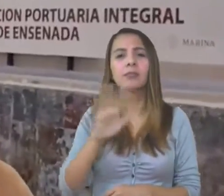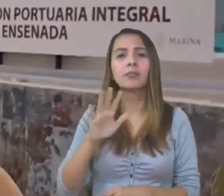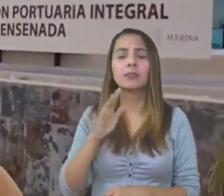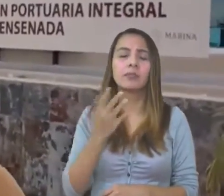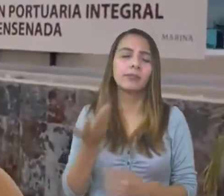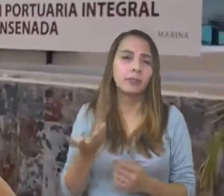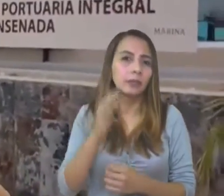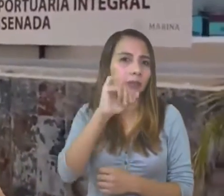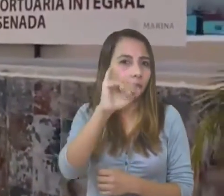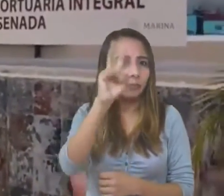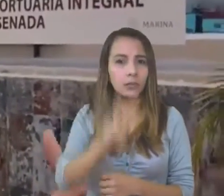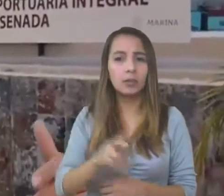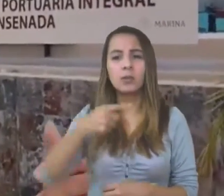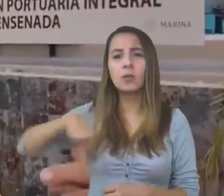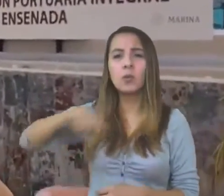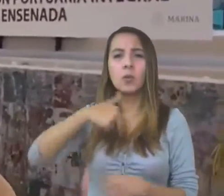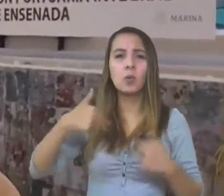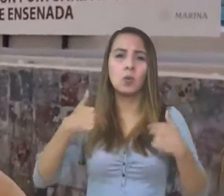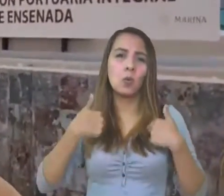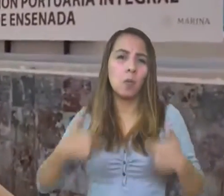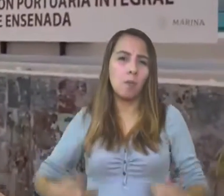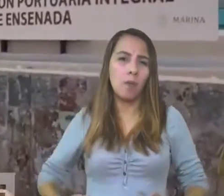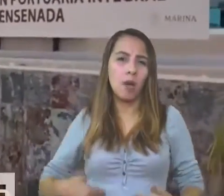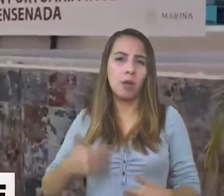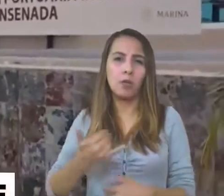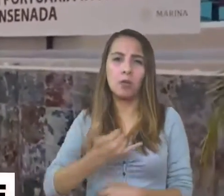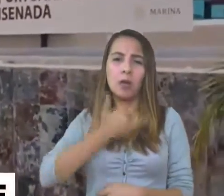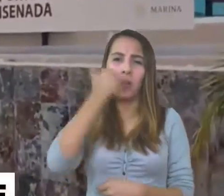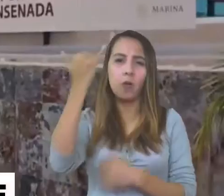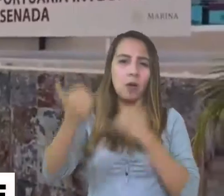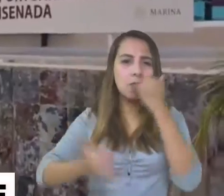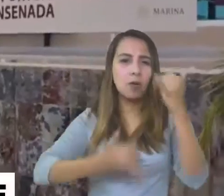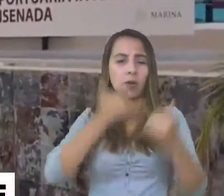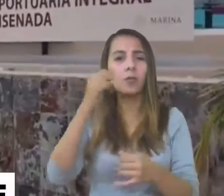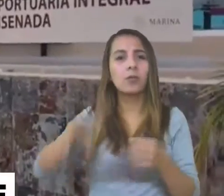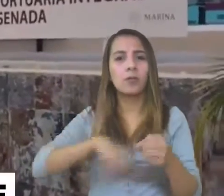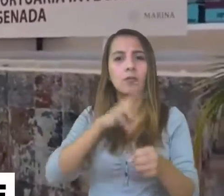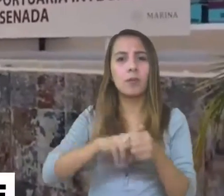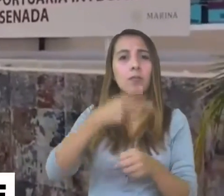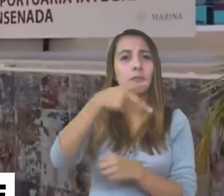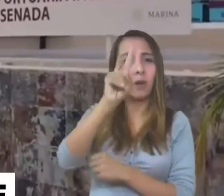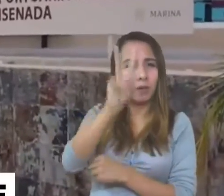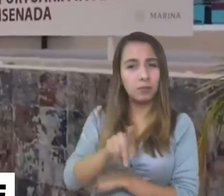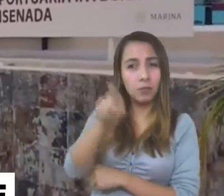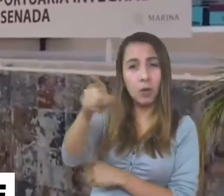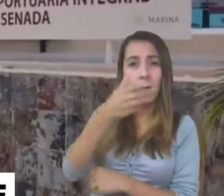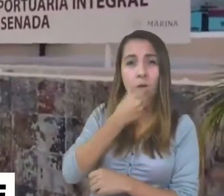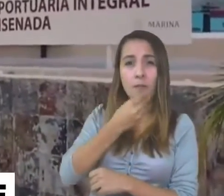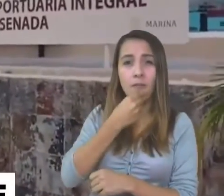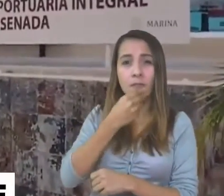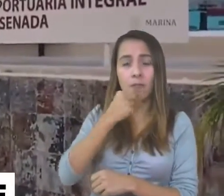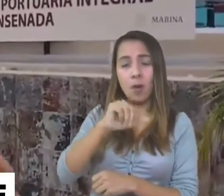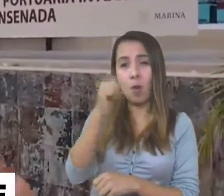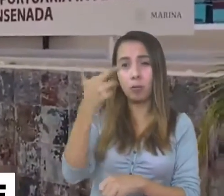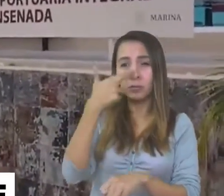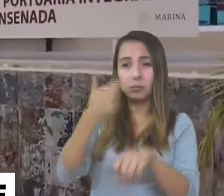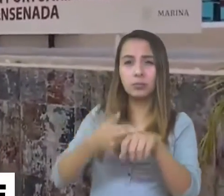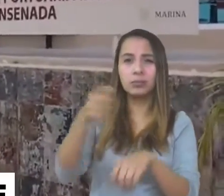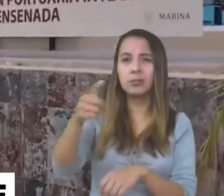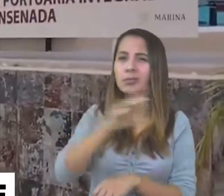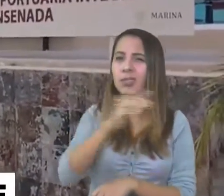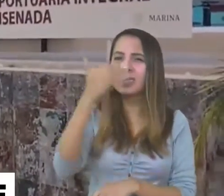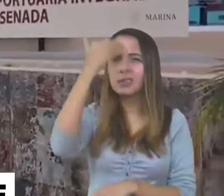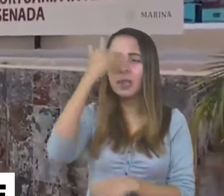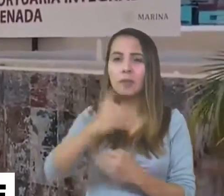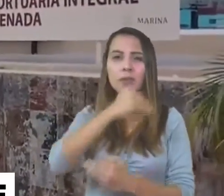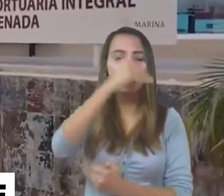Correcto. Pero él ya tiene mucha información, cómo están las cosas, y él sentimos que no está con lo